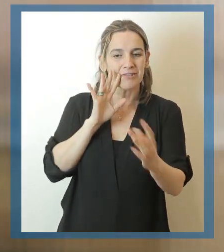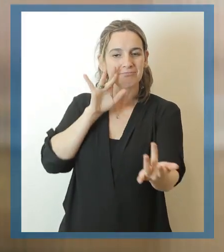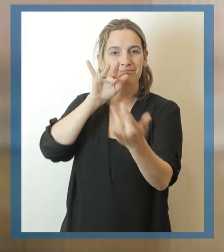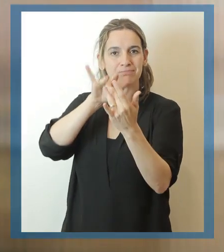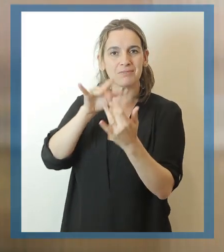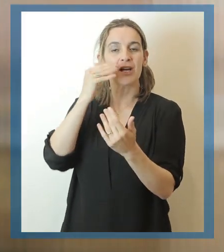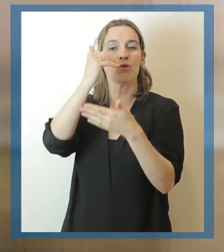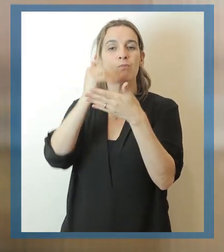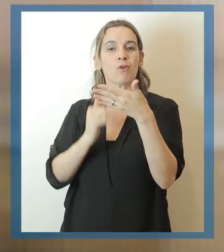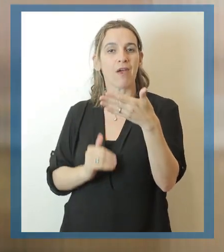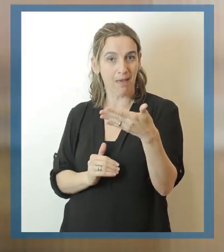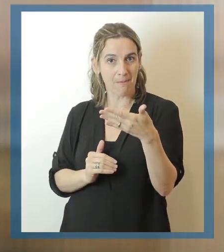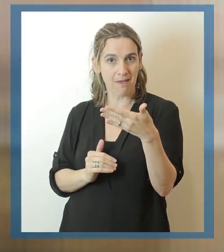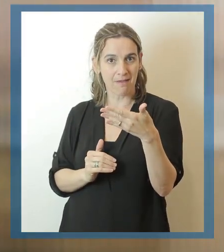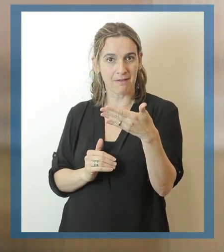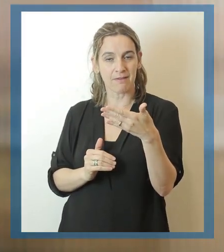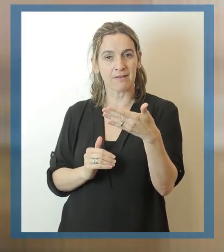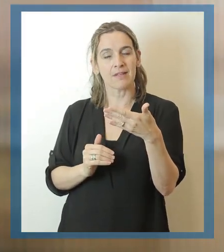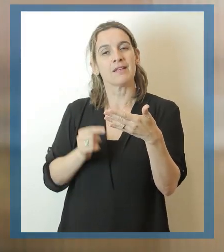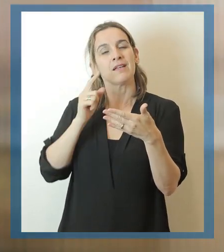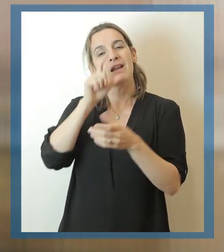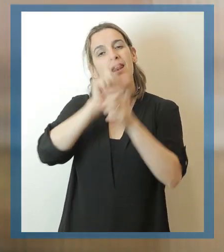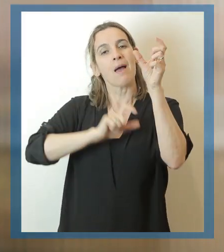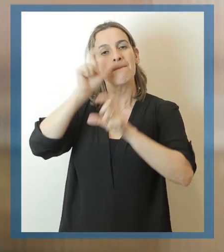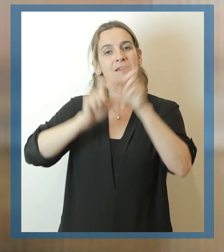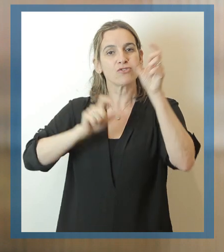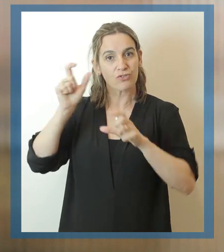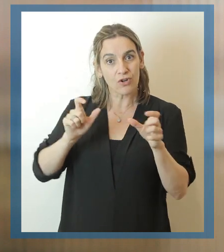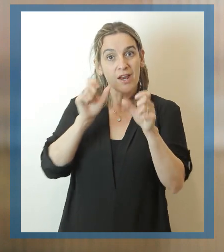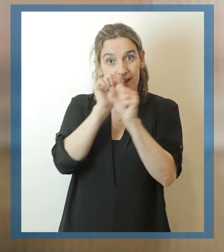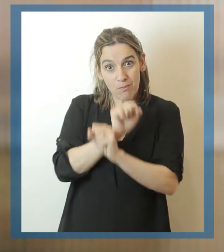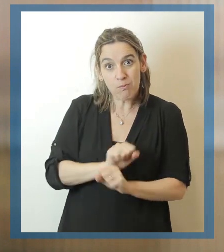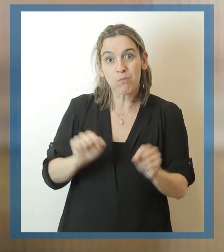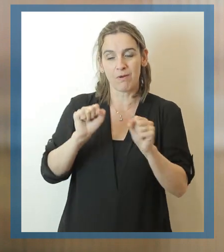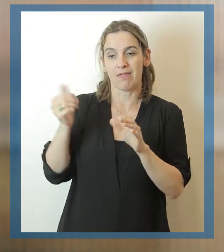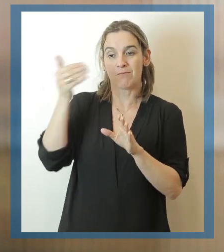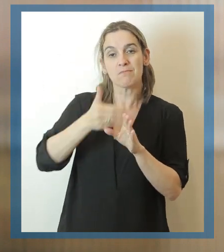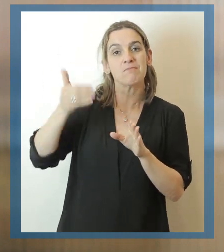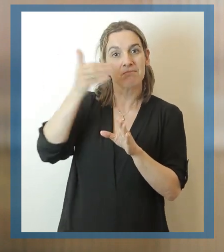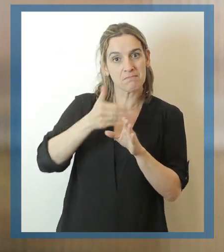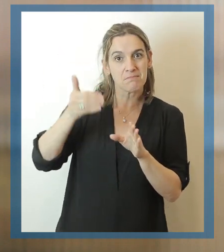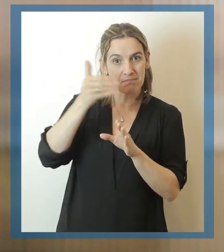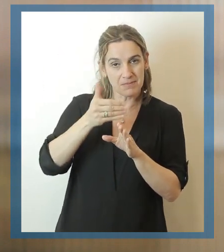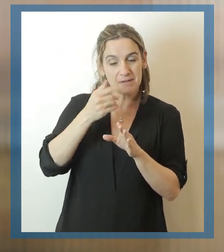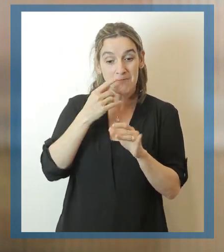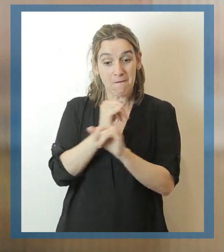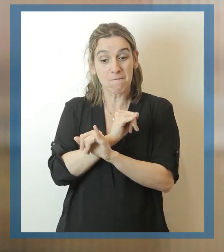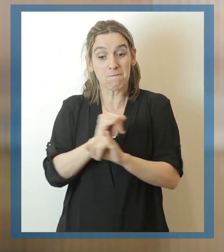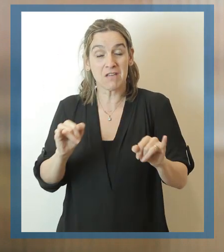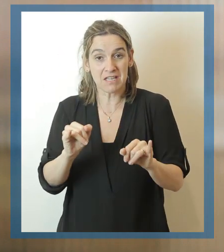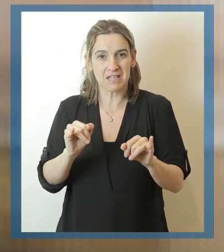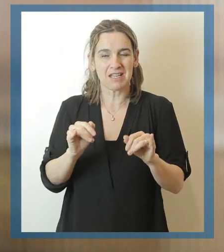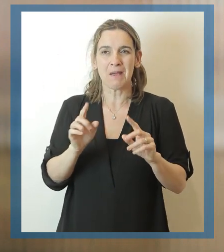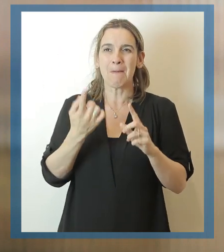haya puentes de coejecución pensando en un programa donde las